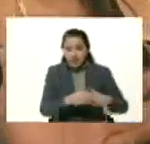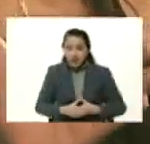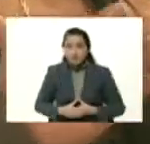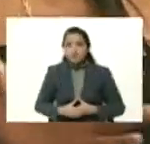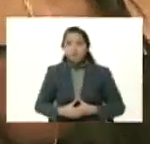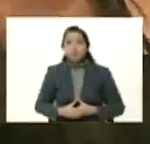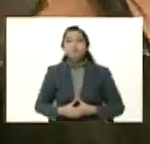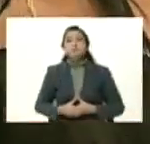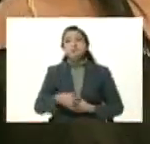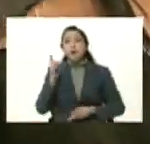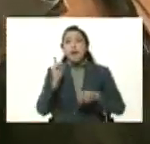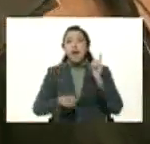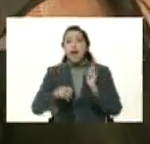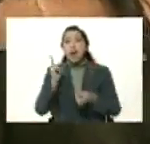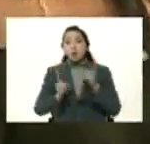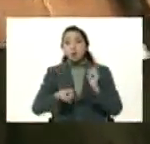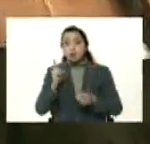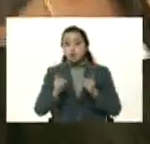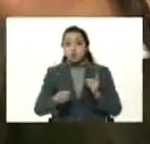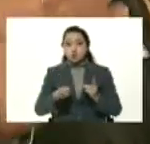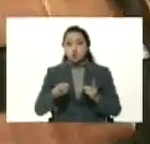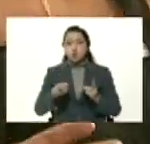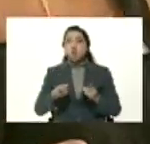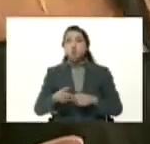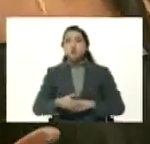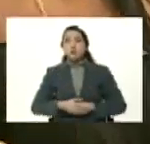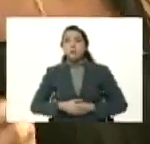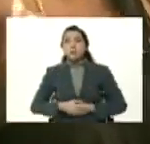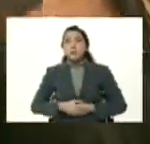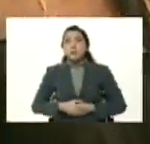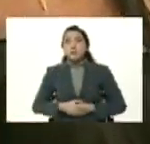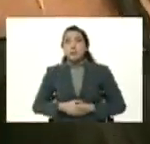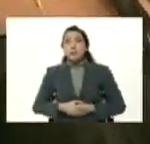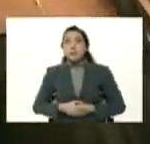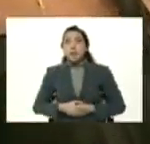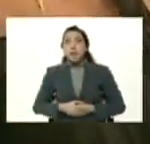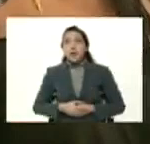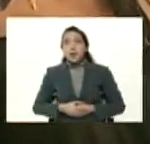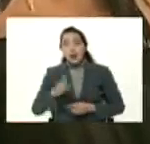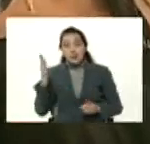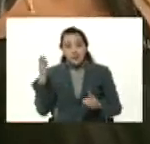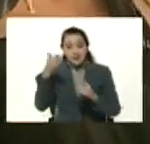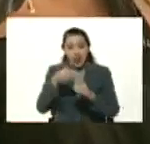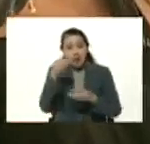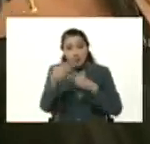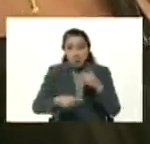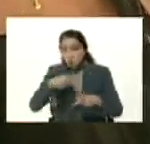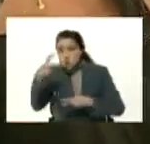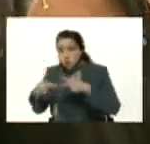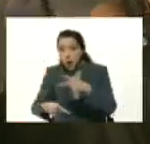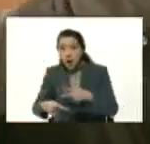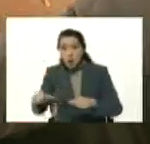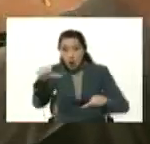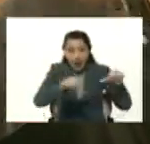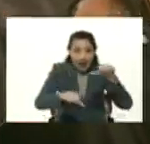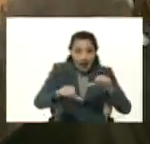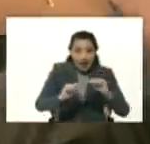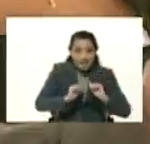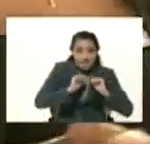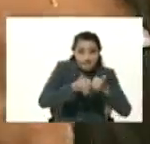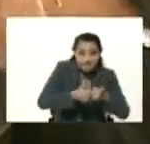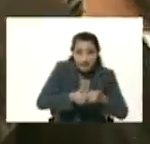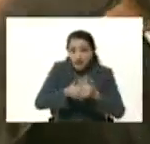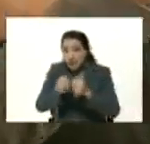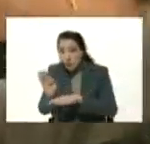sí tienen una gran parte donde están completamente verticalizados, van desde la producción de la genética, pasando por la cría,